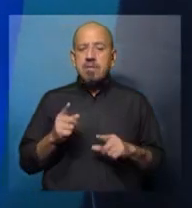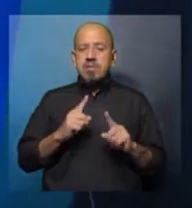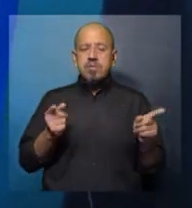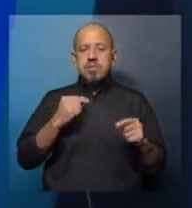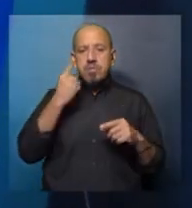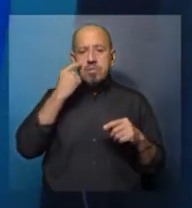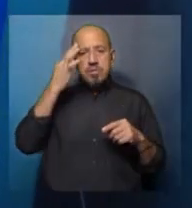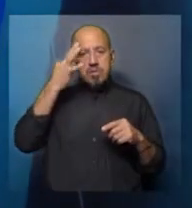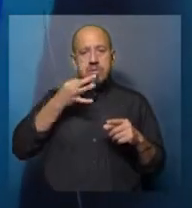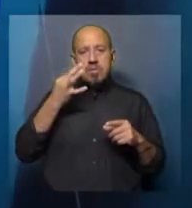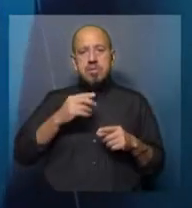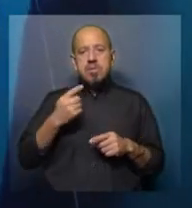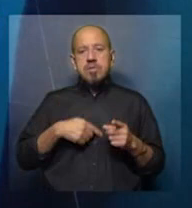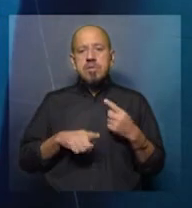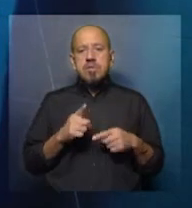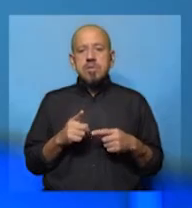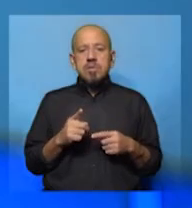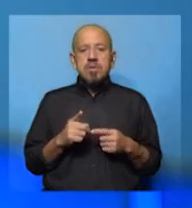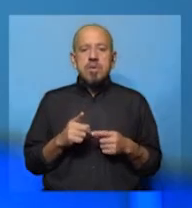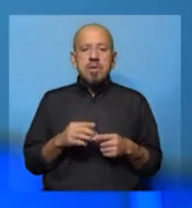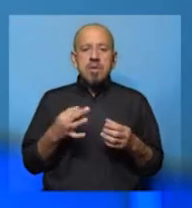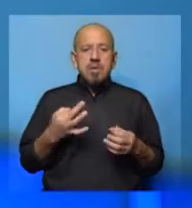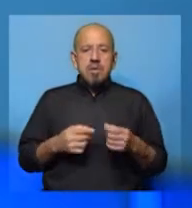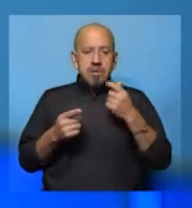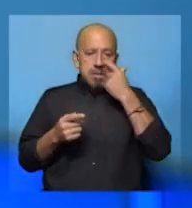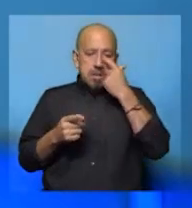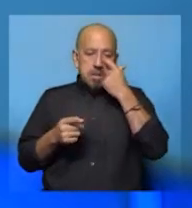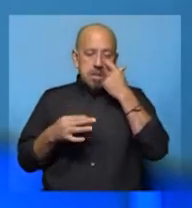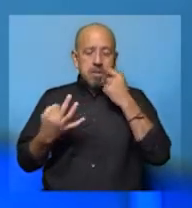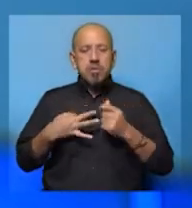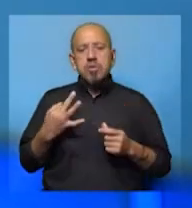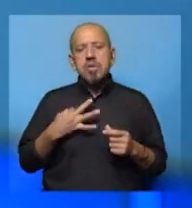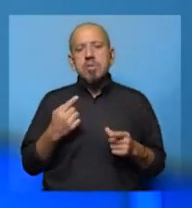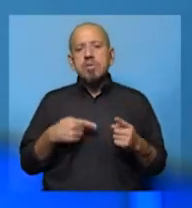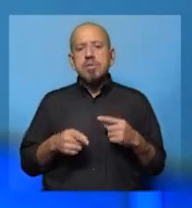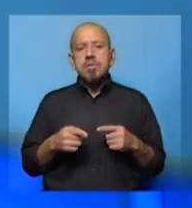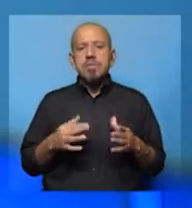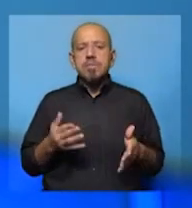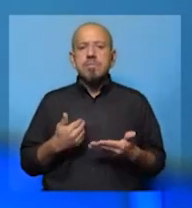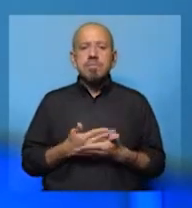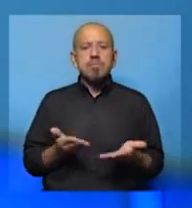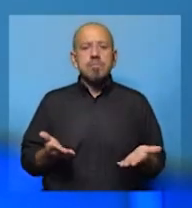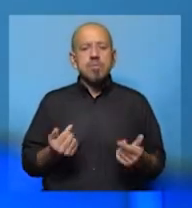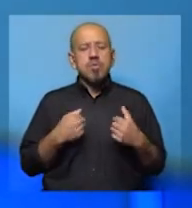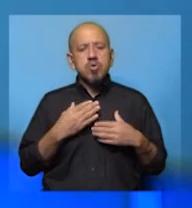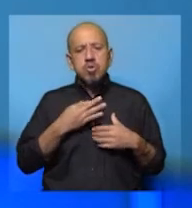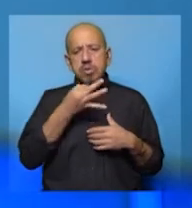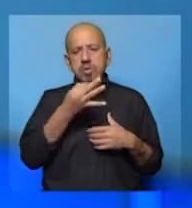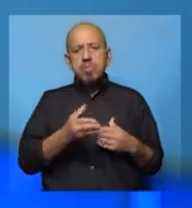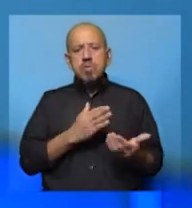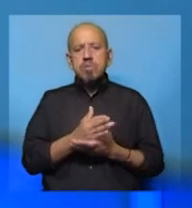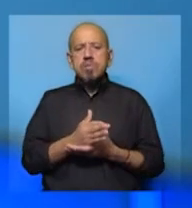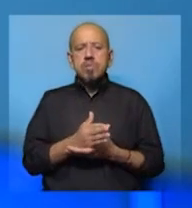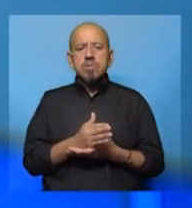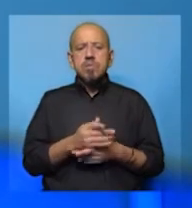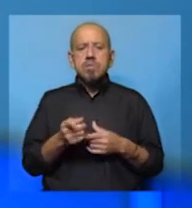entonces eh De verdad que esos años además mostraron algo que nosotros decimos siempre y va a ser